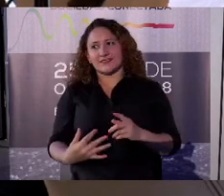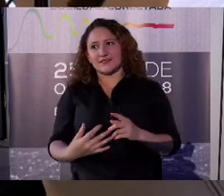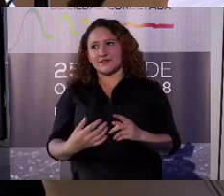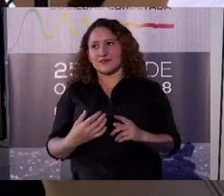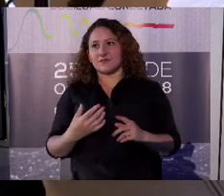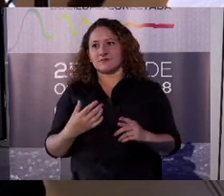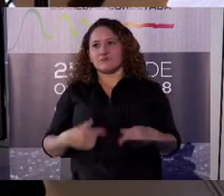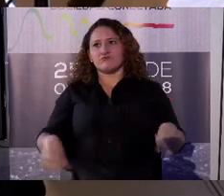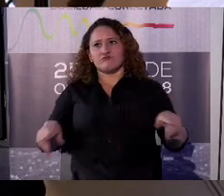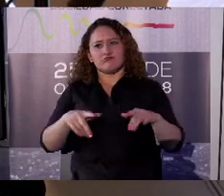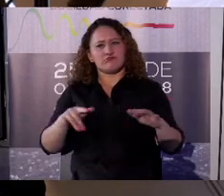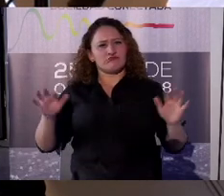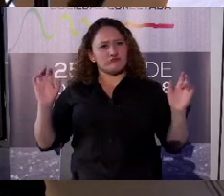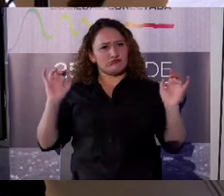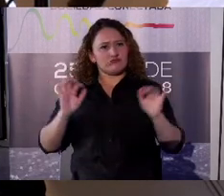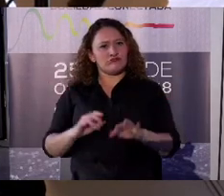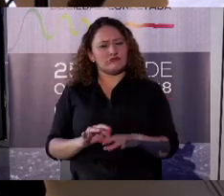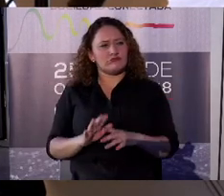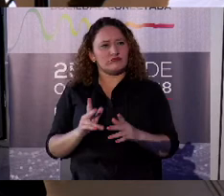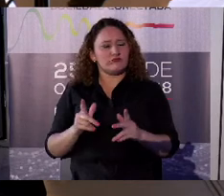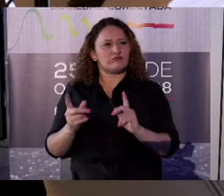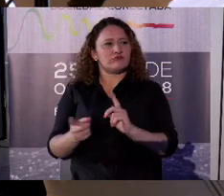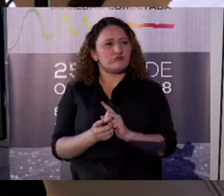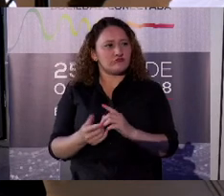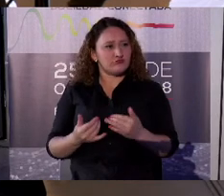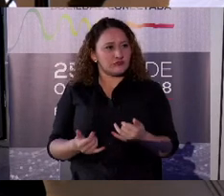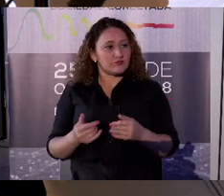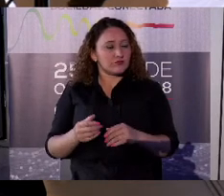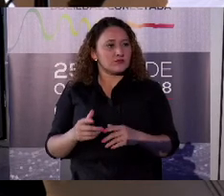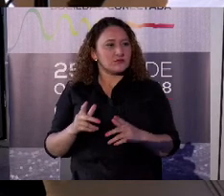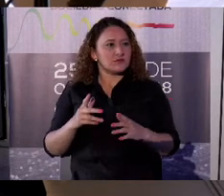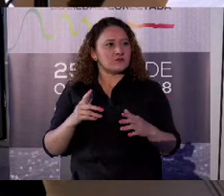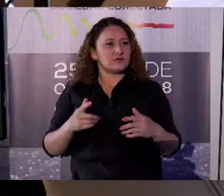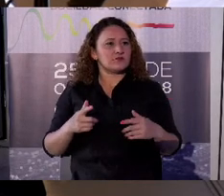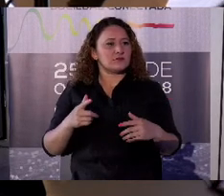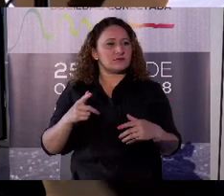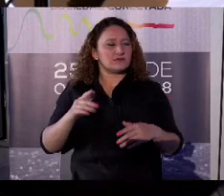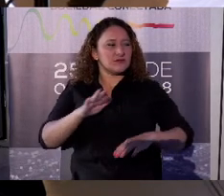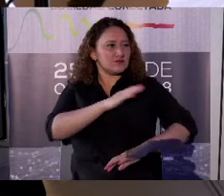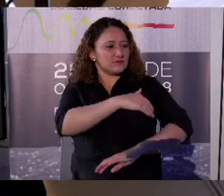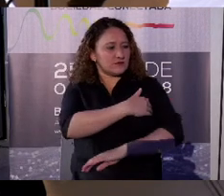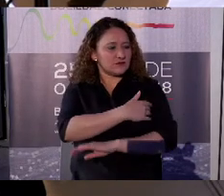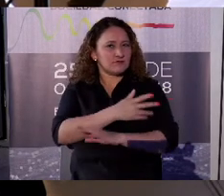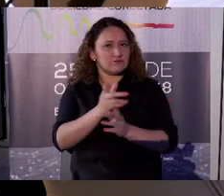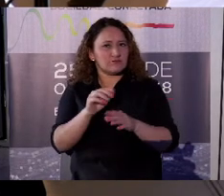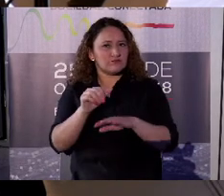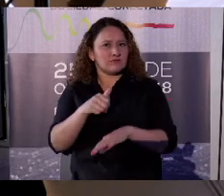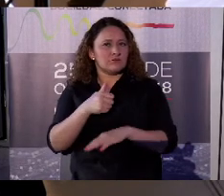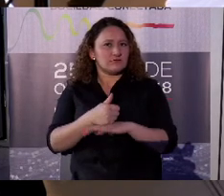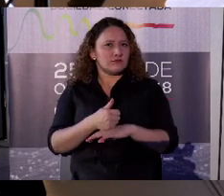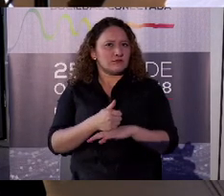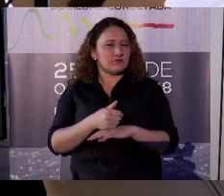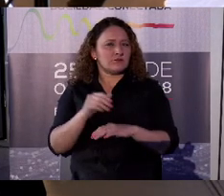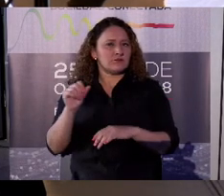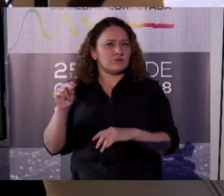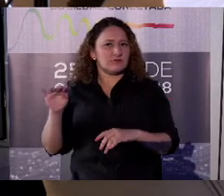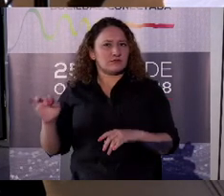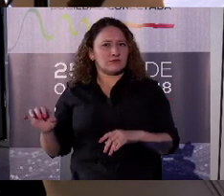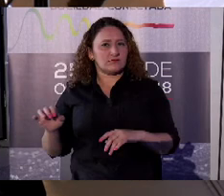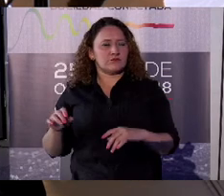por este evento, por este encuentro y por las palabras que hemos escuchado en esta mañana por parte de la ministra y por parte de la directora de la